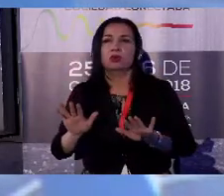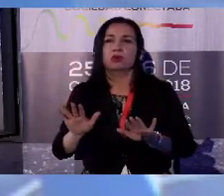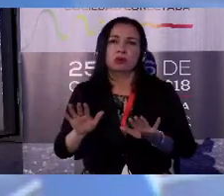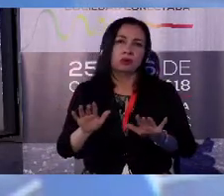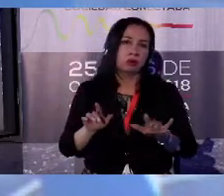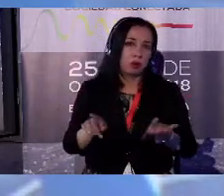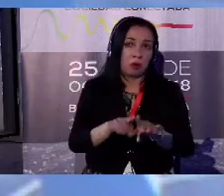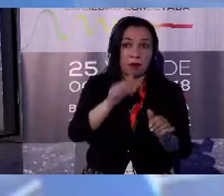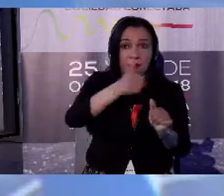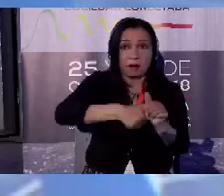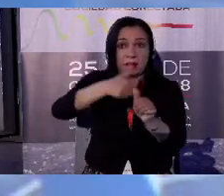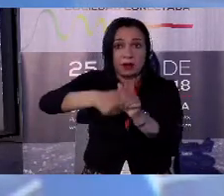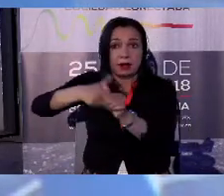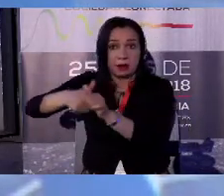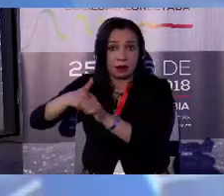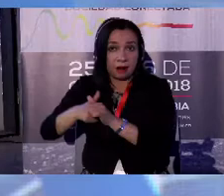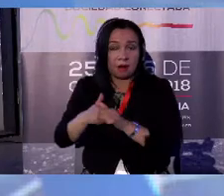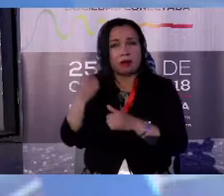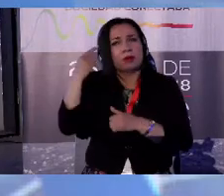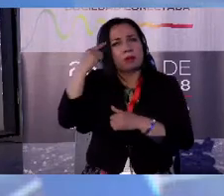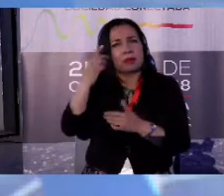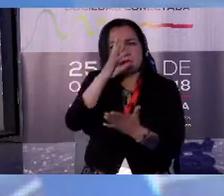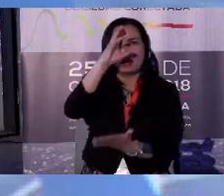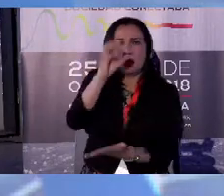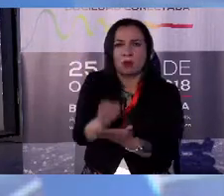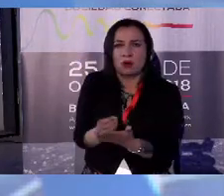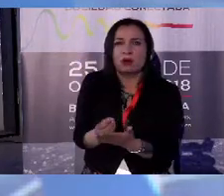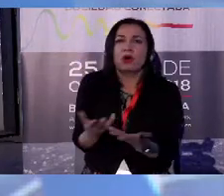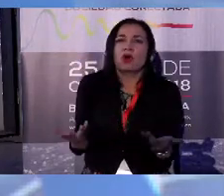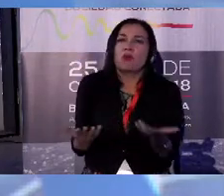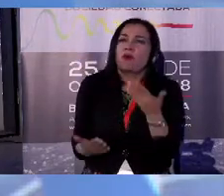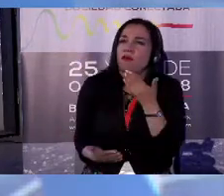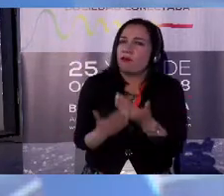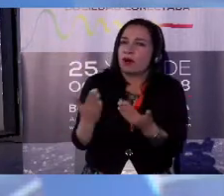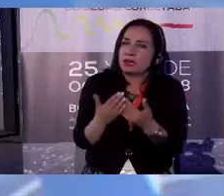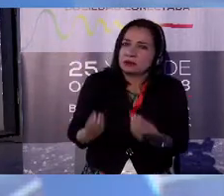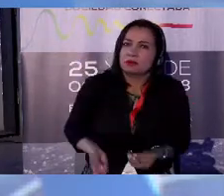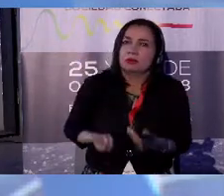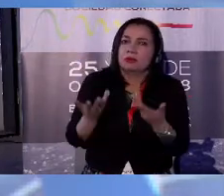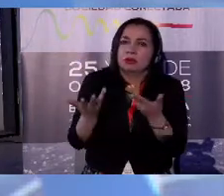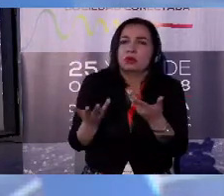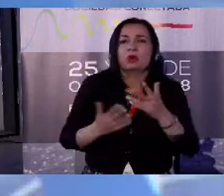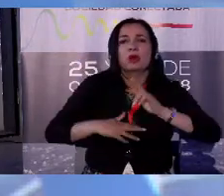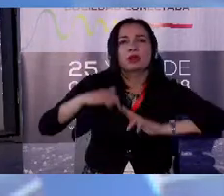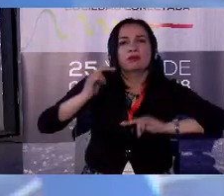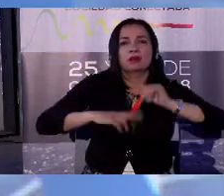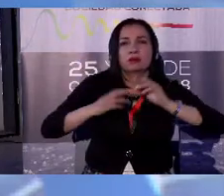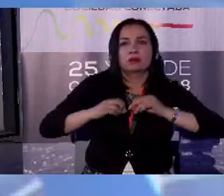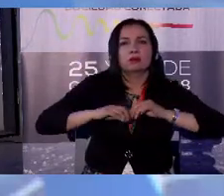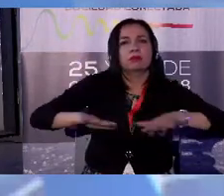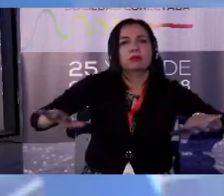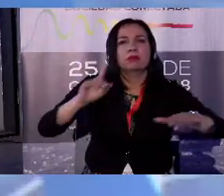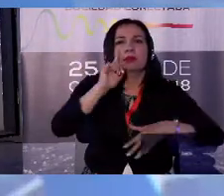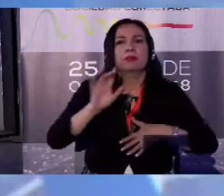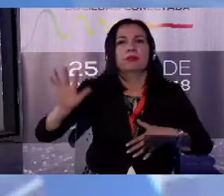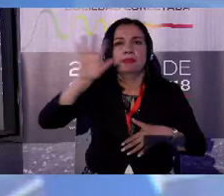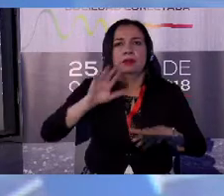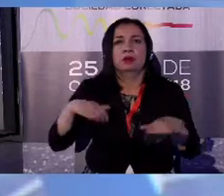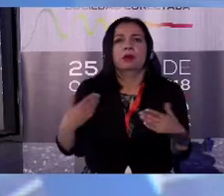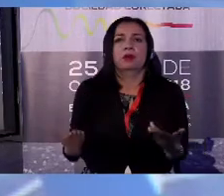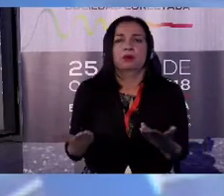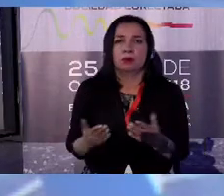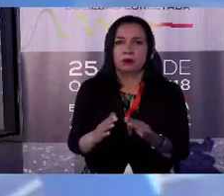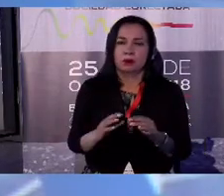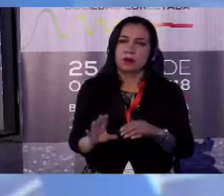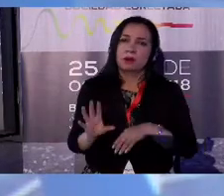vista de cada uno, deberían realizar para facilitar el despliegue de infraestructura a nivel nacional?